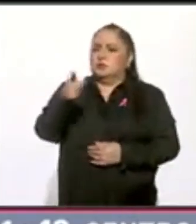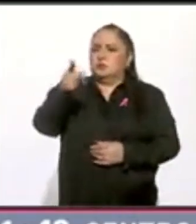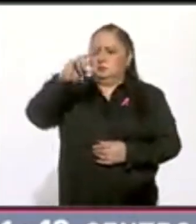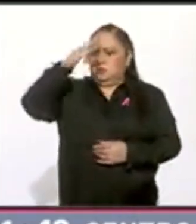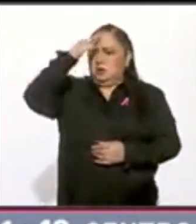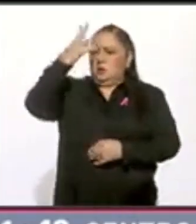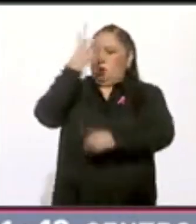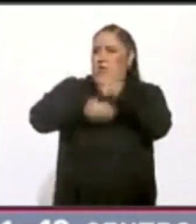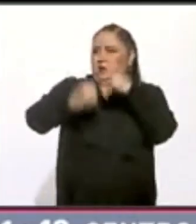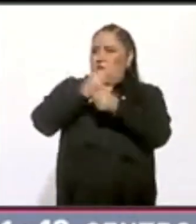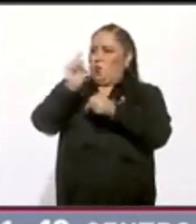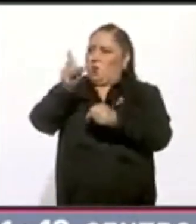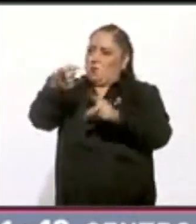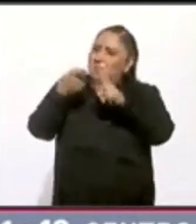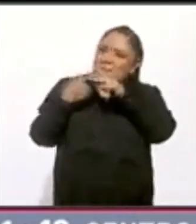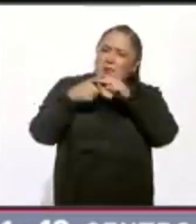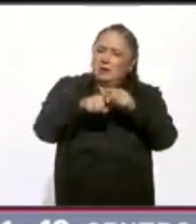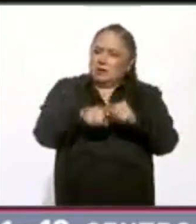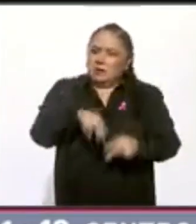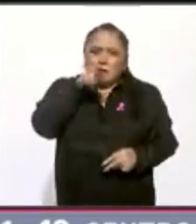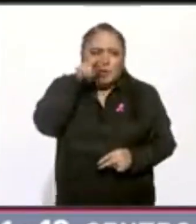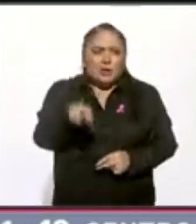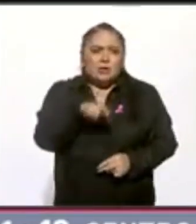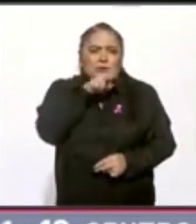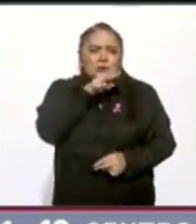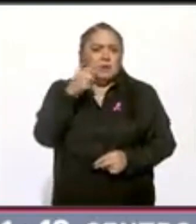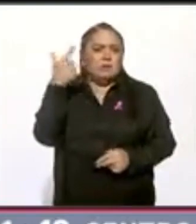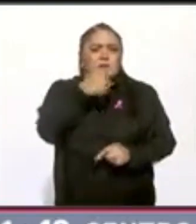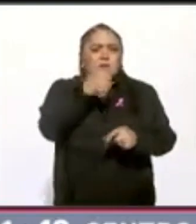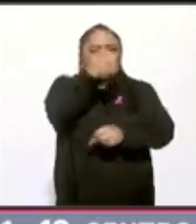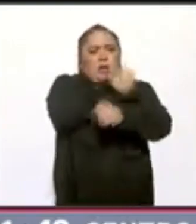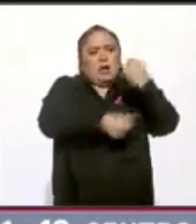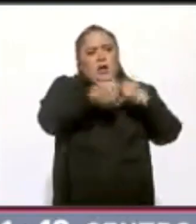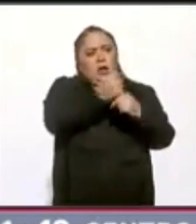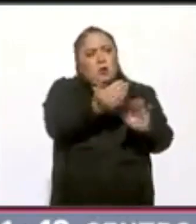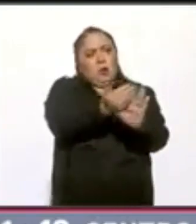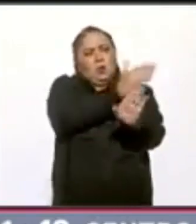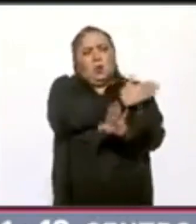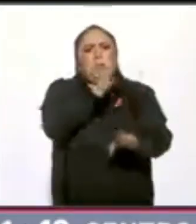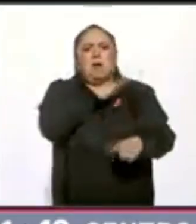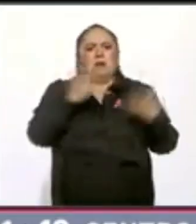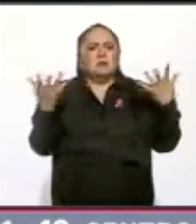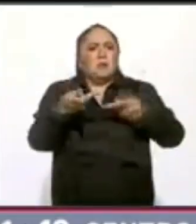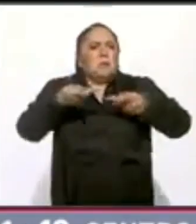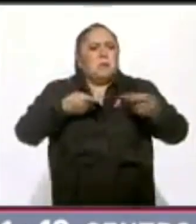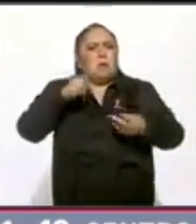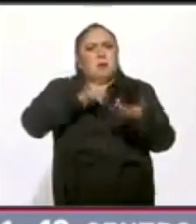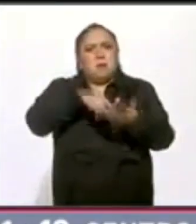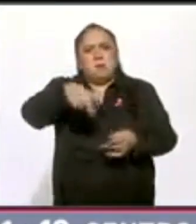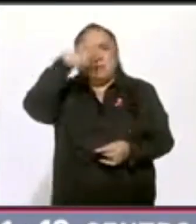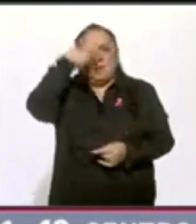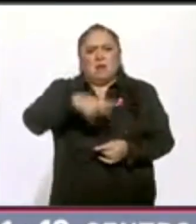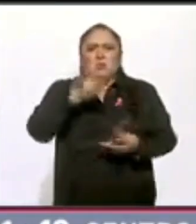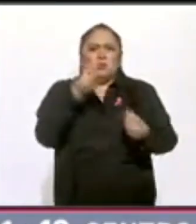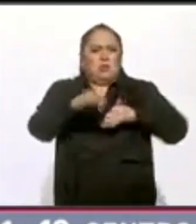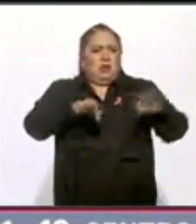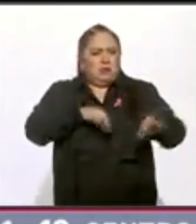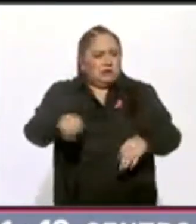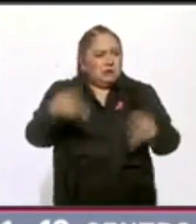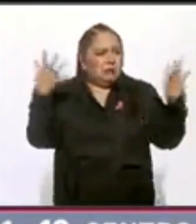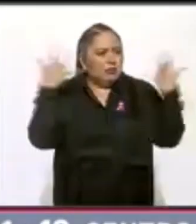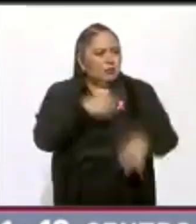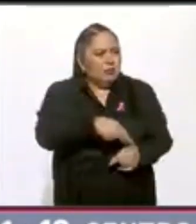crisis que se agudizó en los 6 años anteriores. Miguel Financiera le dejó muchas tareas